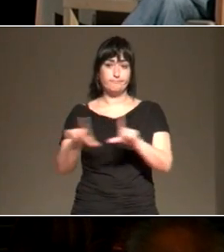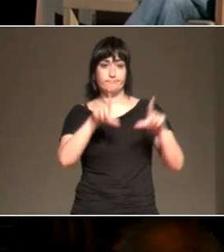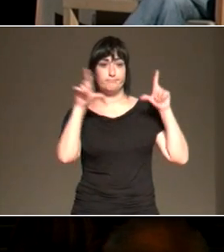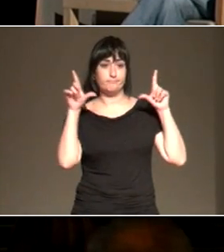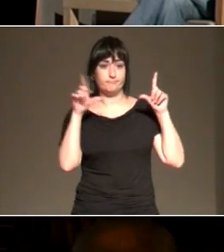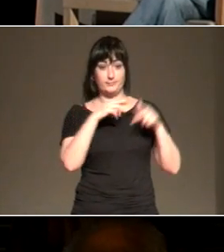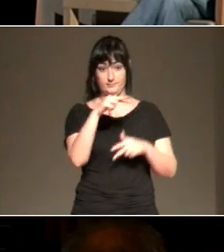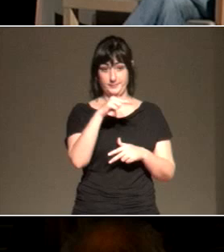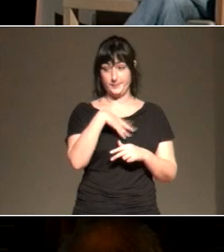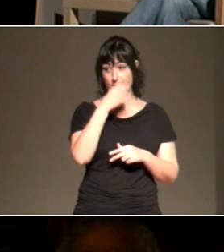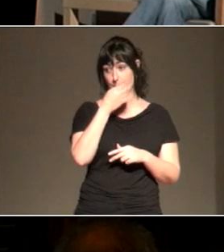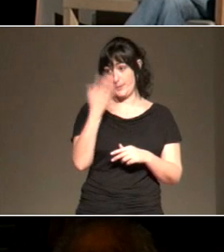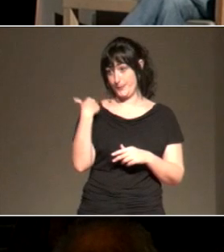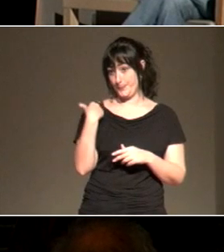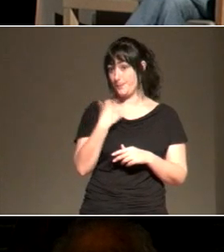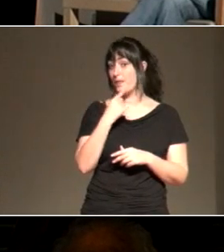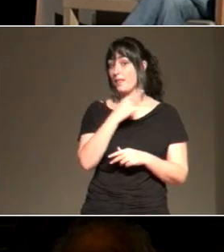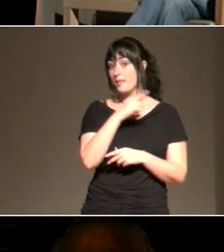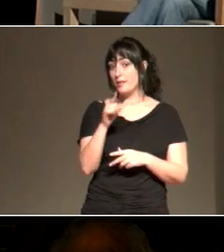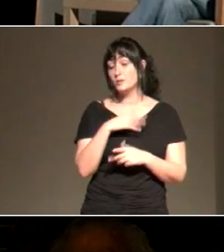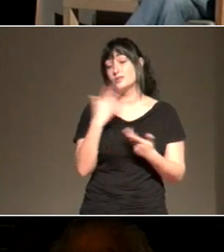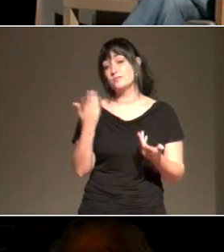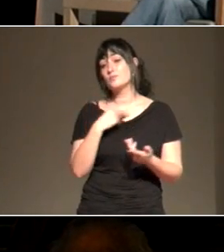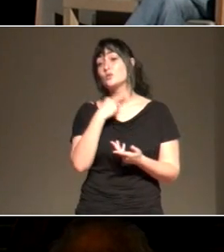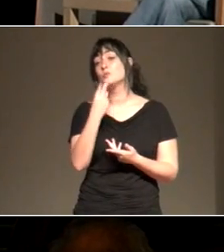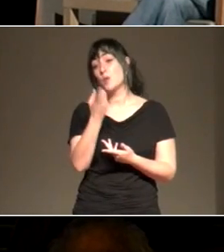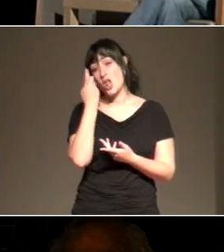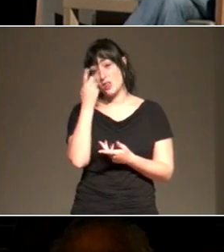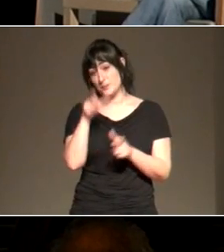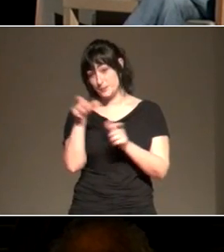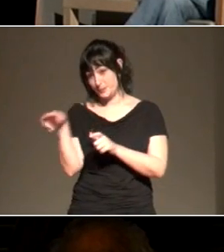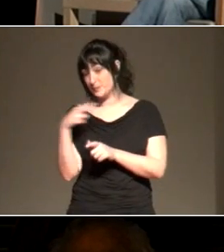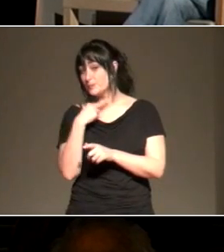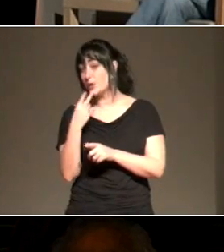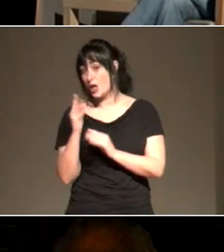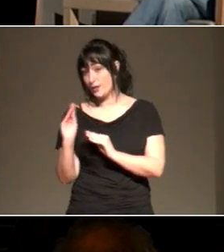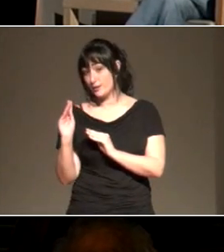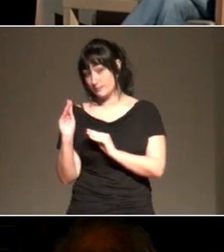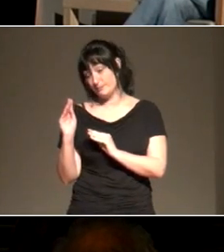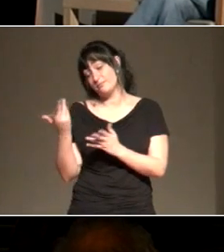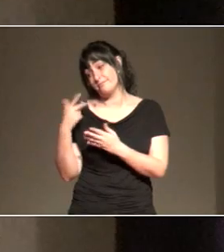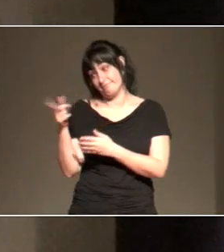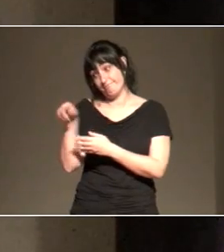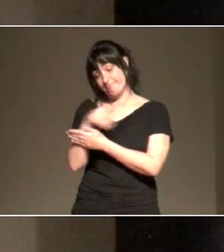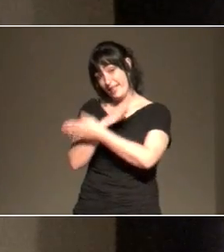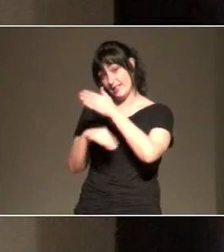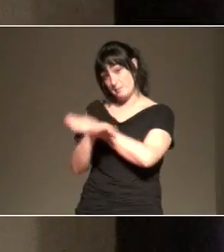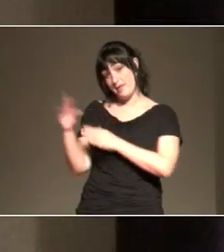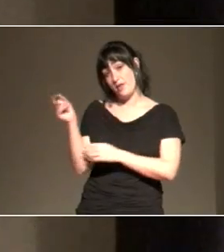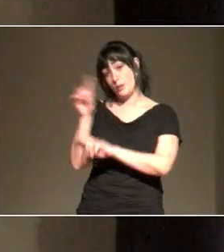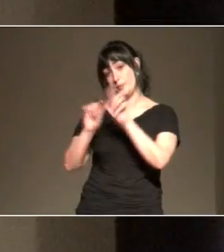decíamos que la voz del alumnado con discapacidad, con diversidad